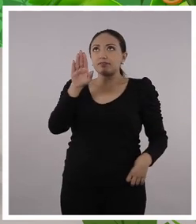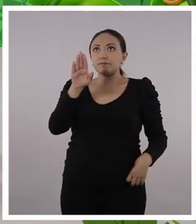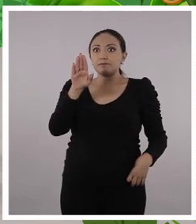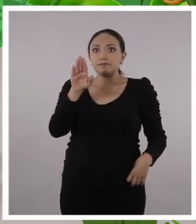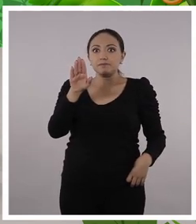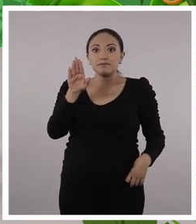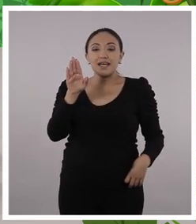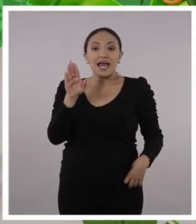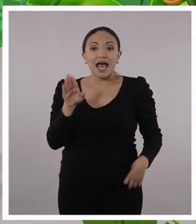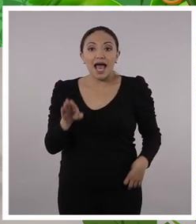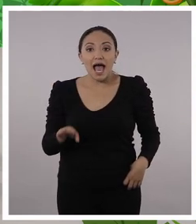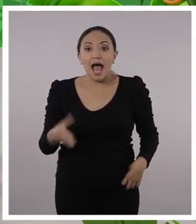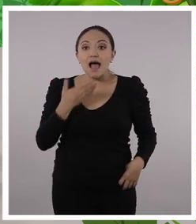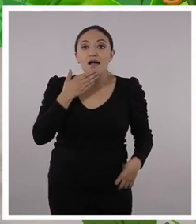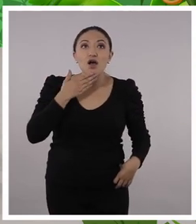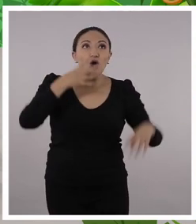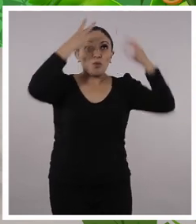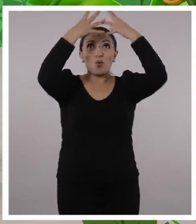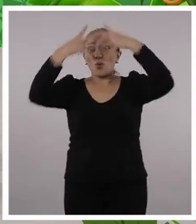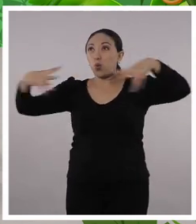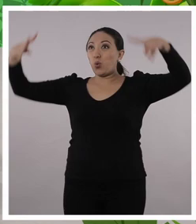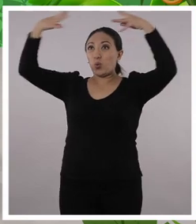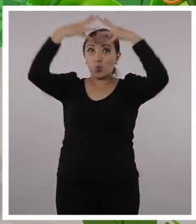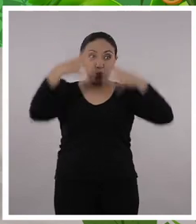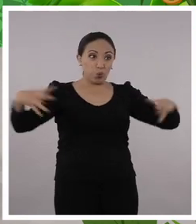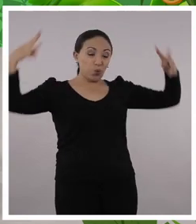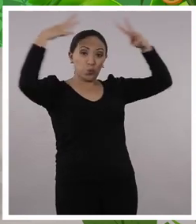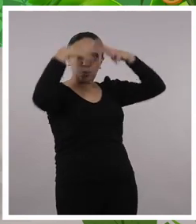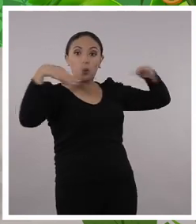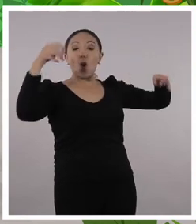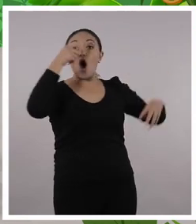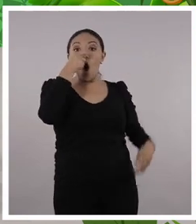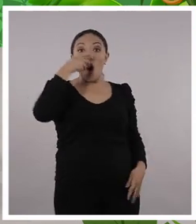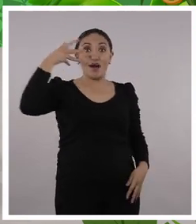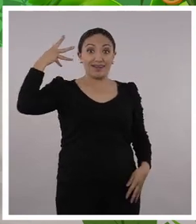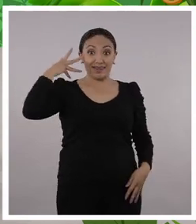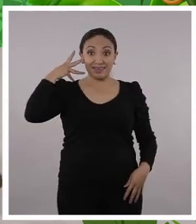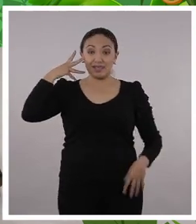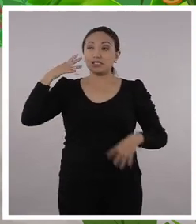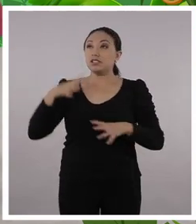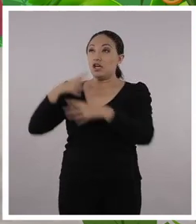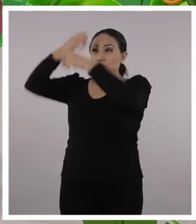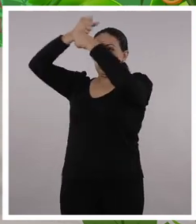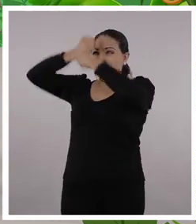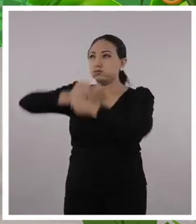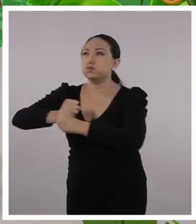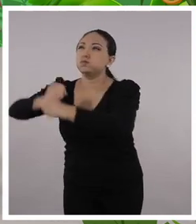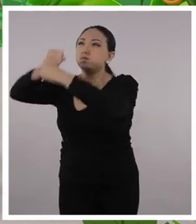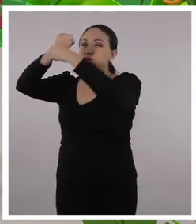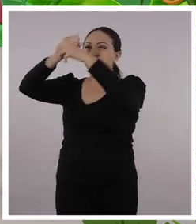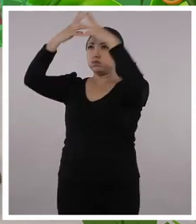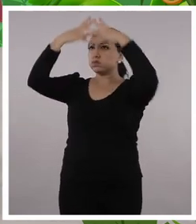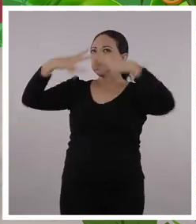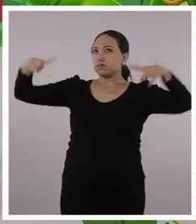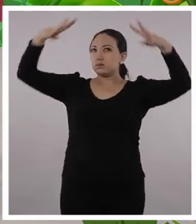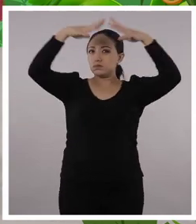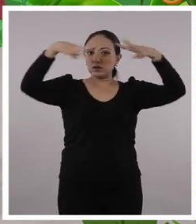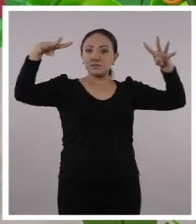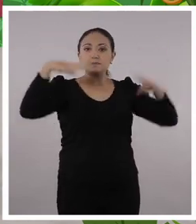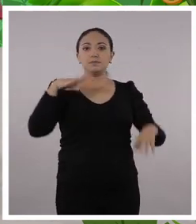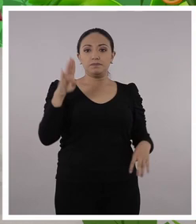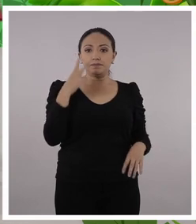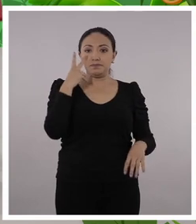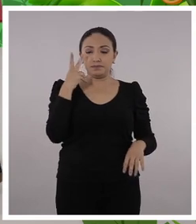como lianas? ¡Lianas! ¿Como esas ramas que caen de los árboles y Tarzán se lanza por ahí? Esas mismas. ¡Muy